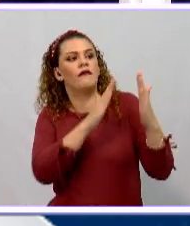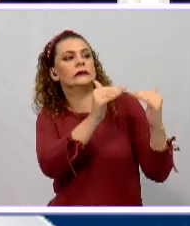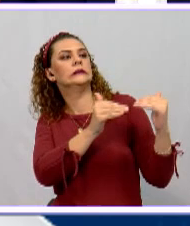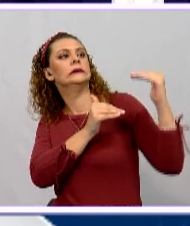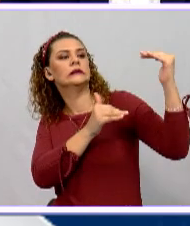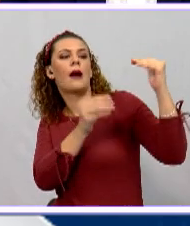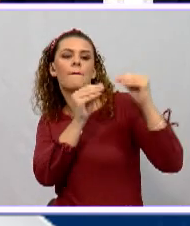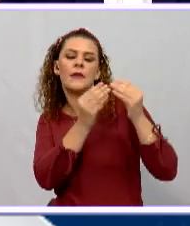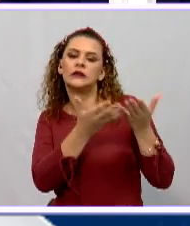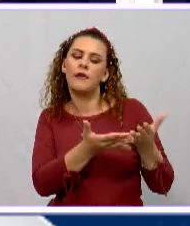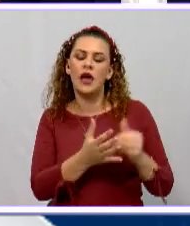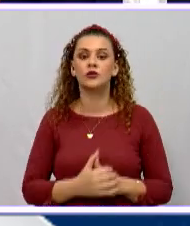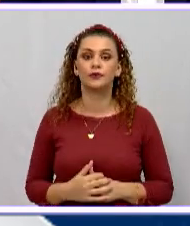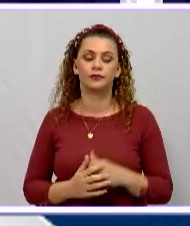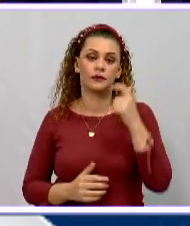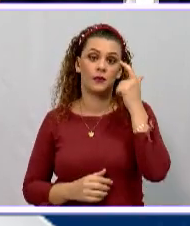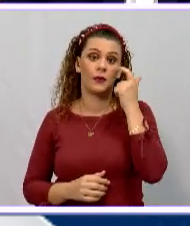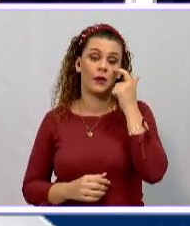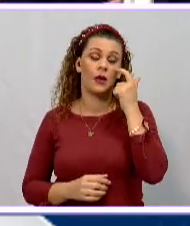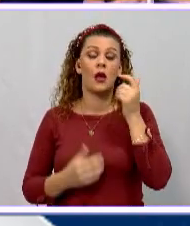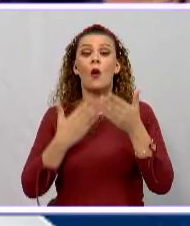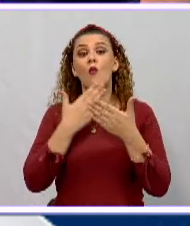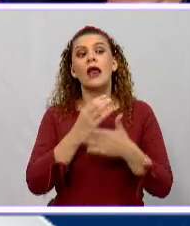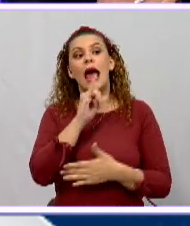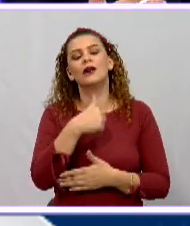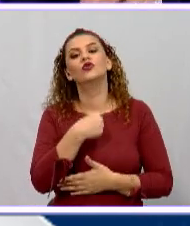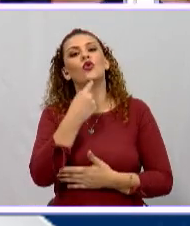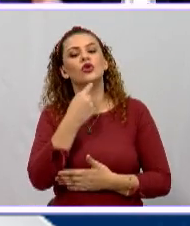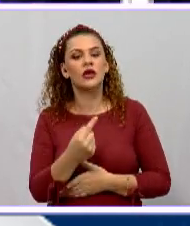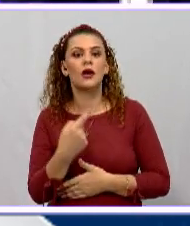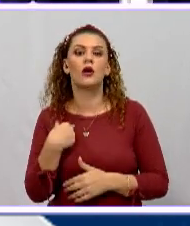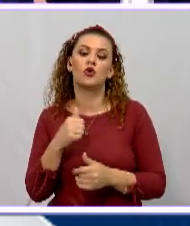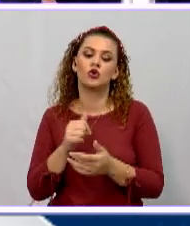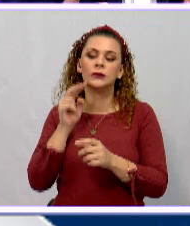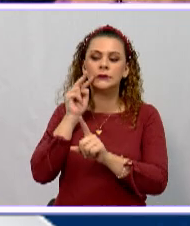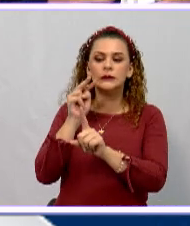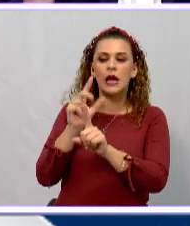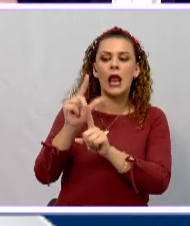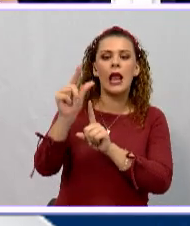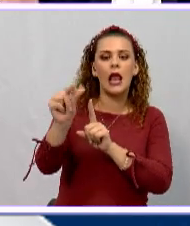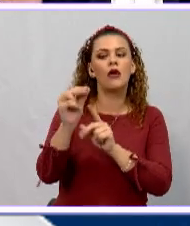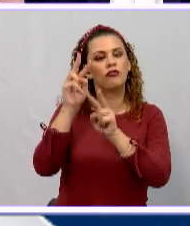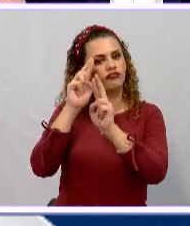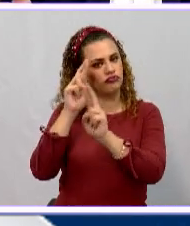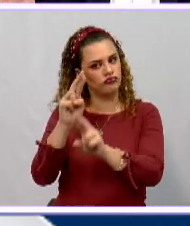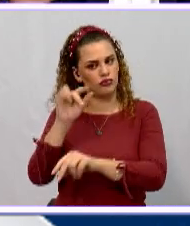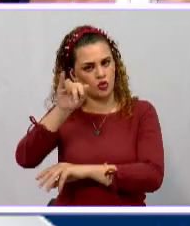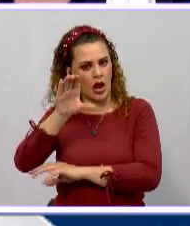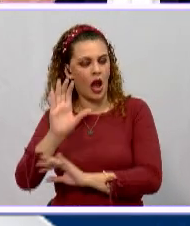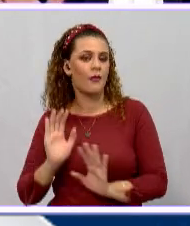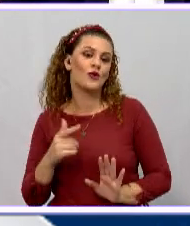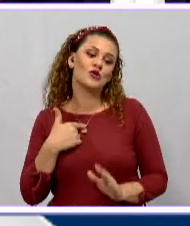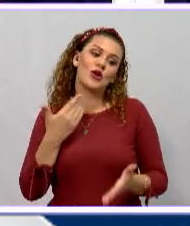rivales que tienen un poco más de peso Bueno pues ahí es donde yo digo que uno pone la luz larga obviamente muy respetable lo de Campbell yo